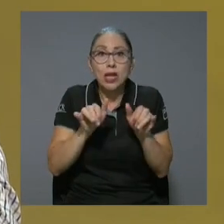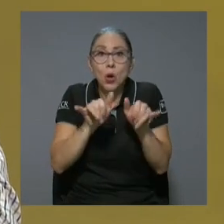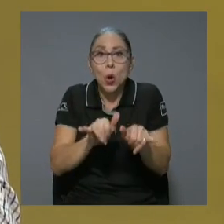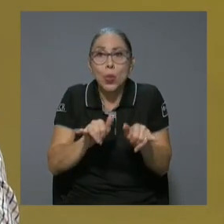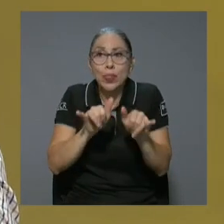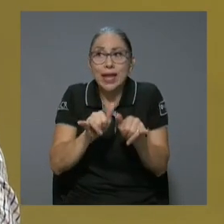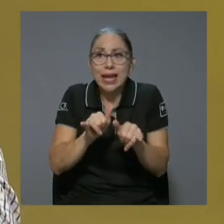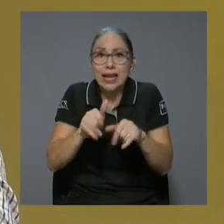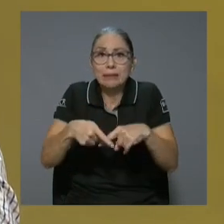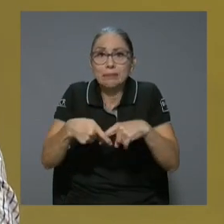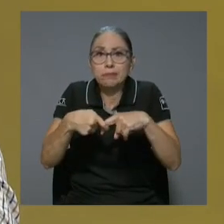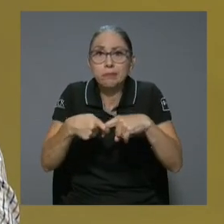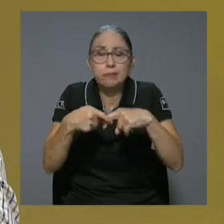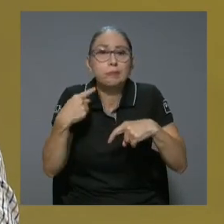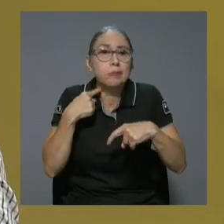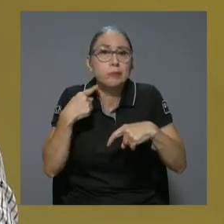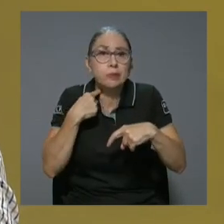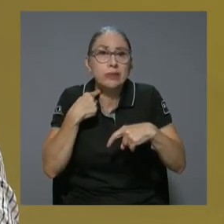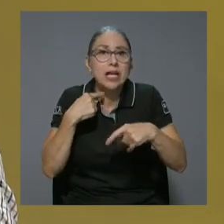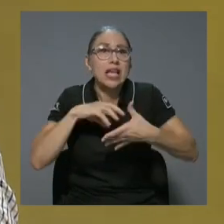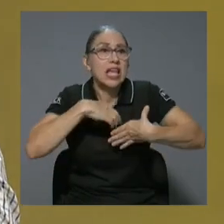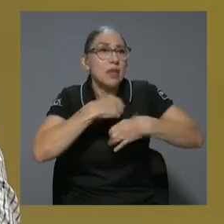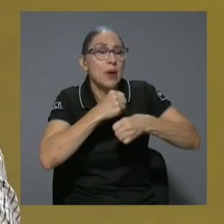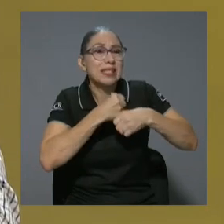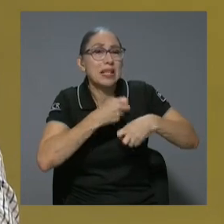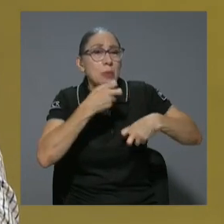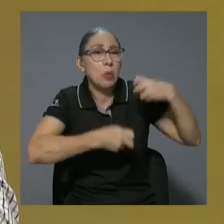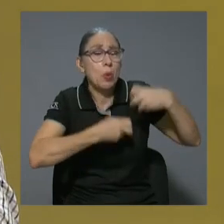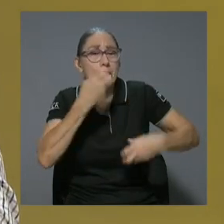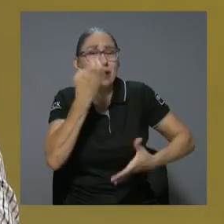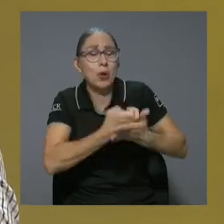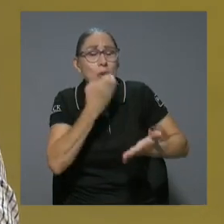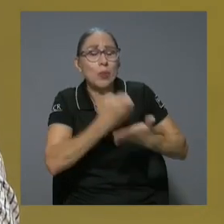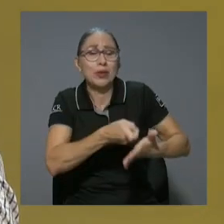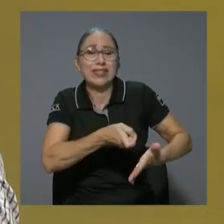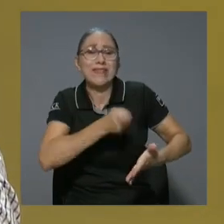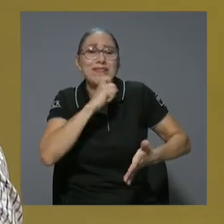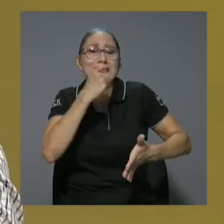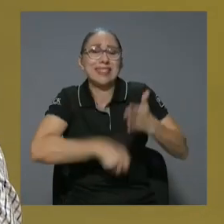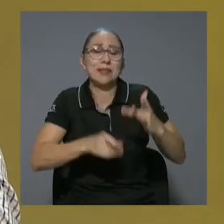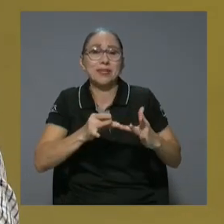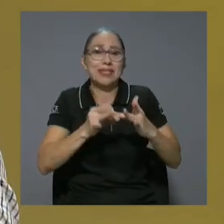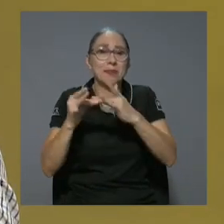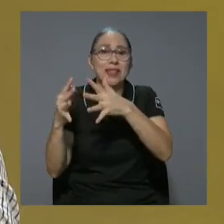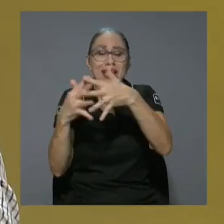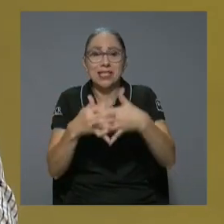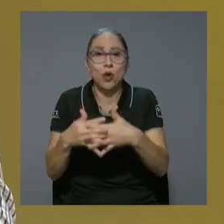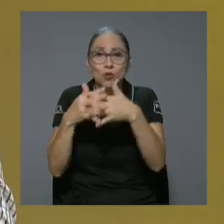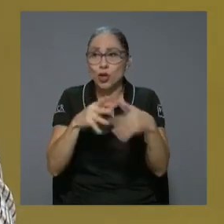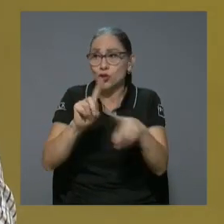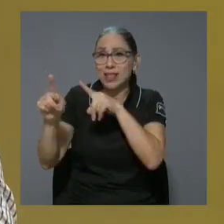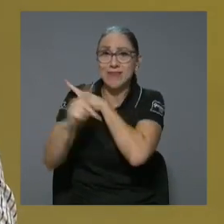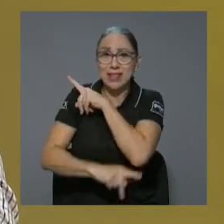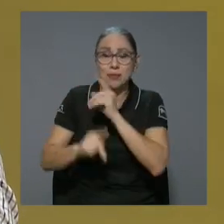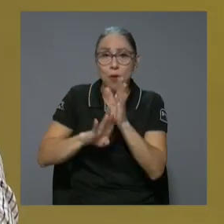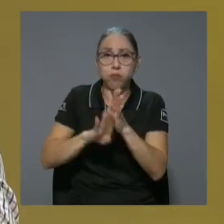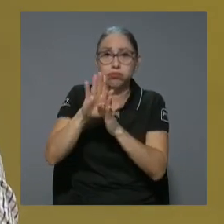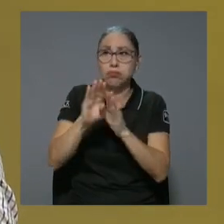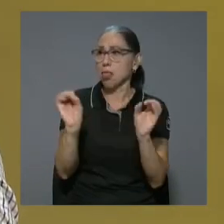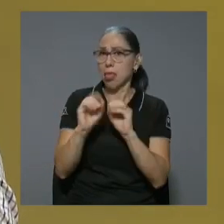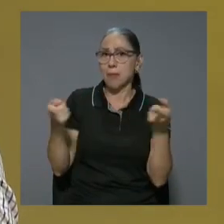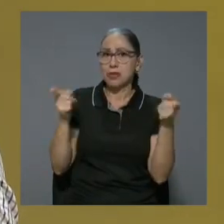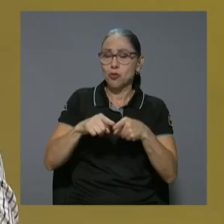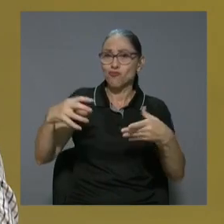inflacionaria iba a ser una recesión profunda, especialmente en los Estados Unidos y en las economías avanzadas. Eso no se observó, afortunadamente. La inflación se dio